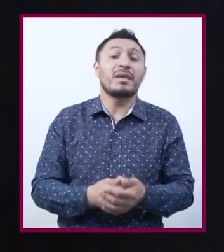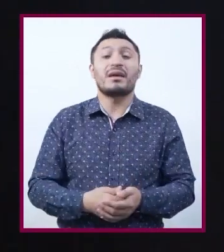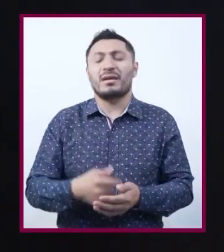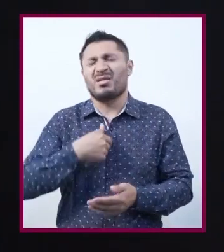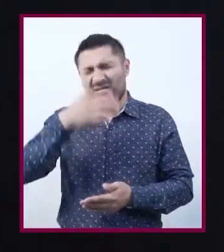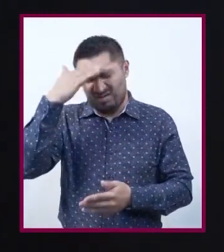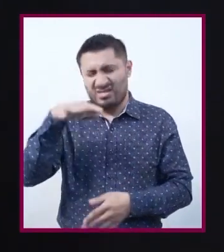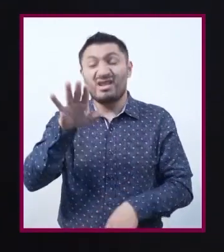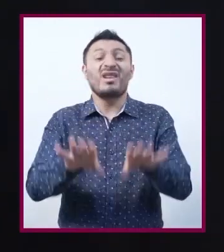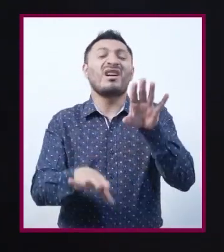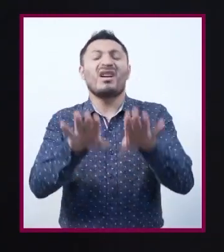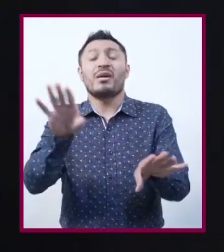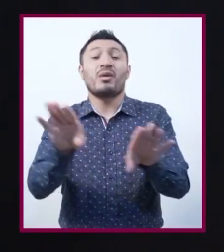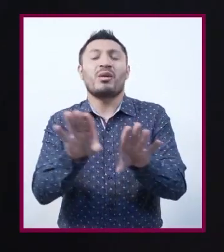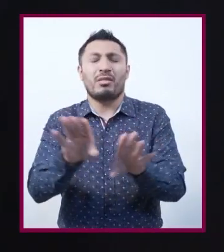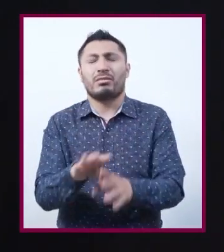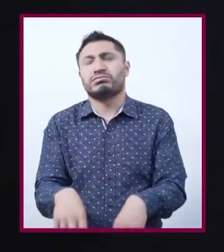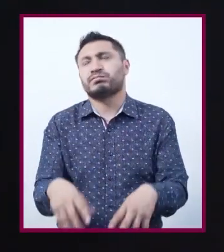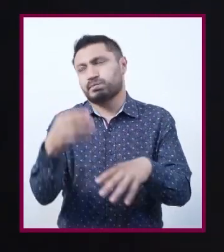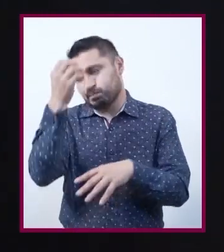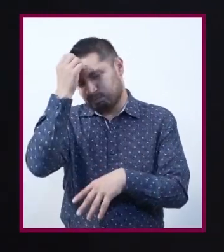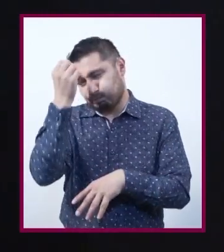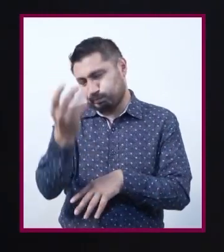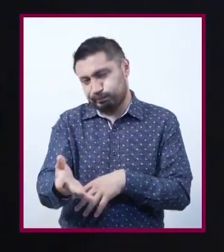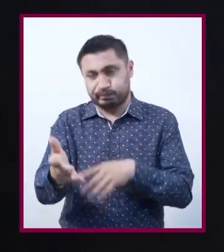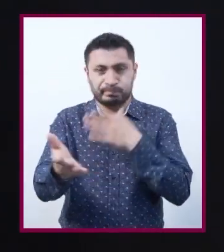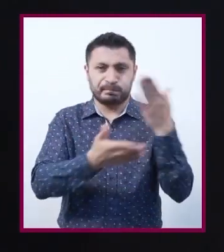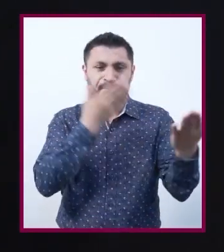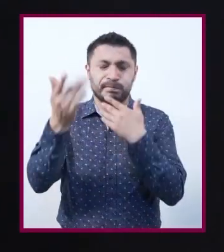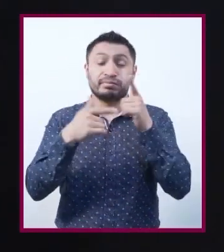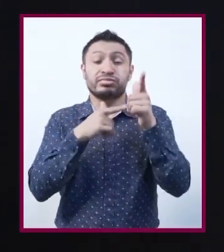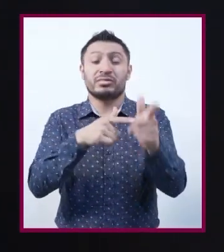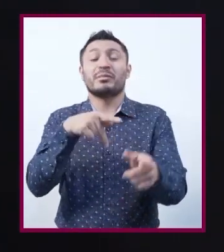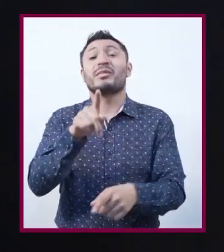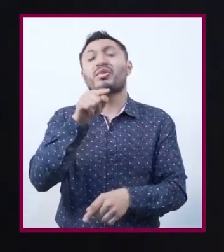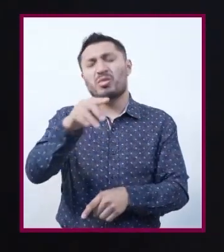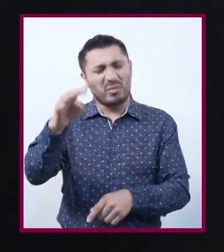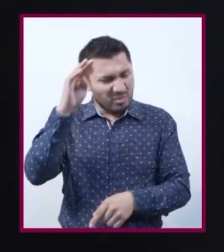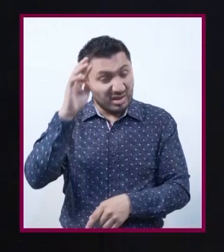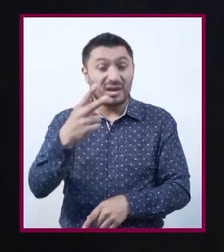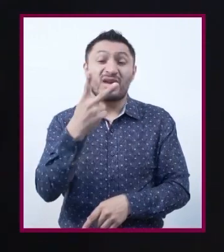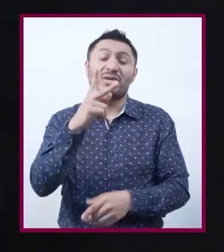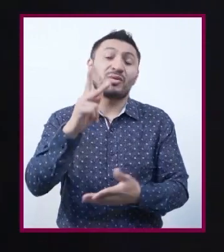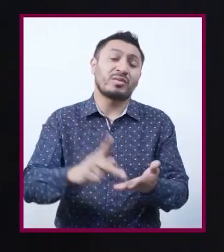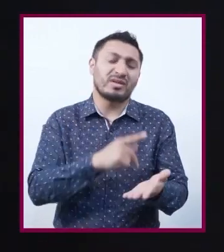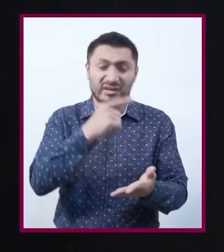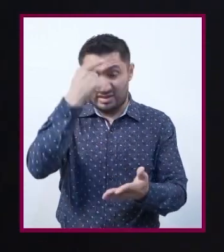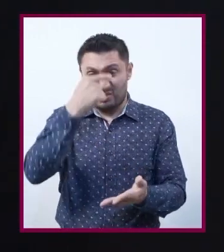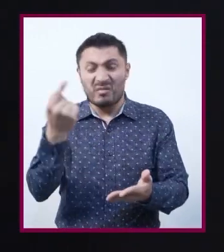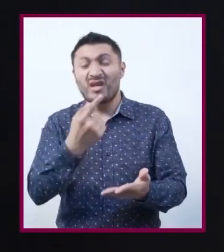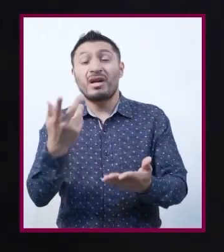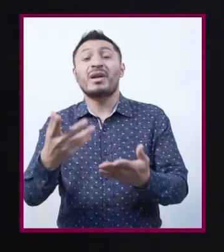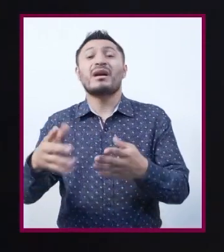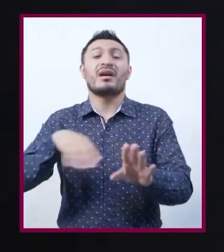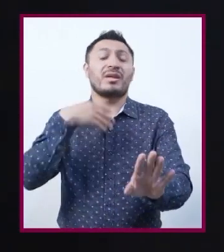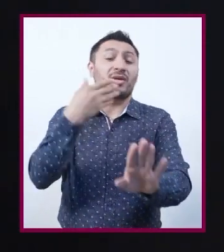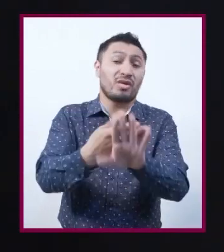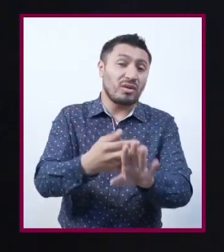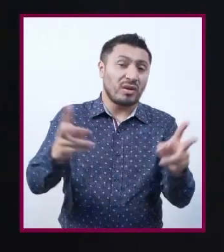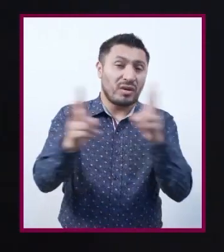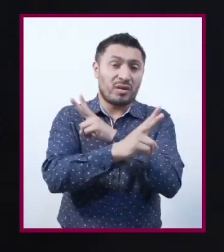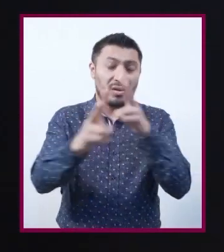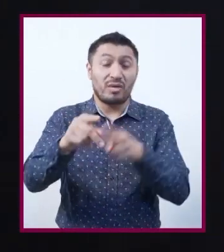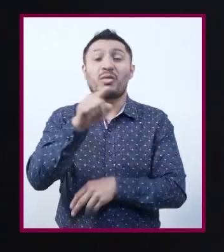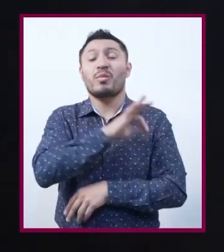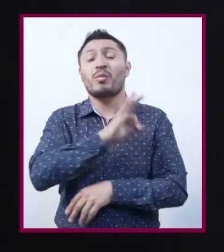vida. Yo sé que a veces puede dar pereza seguir estudiando, pero piénsatelo dos veces. ¿Para qué vas a luchar contra molinos